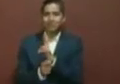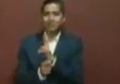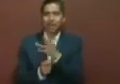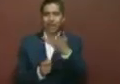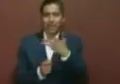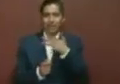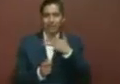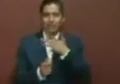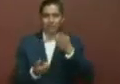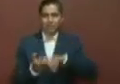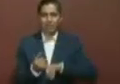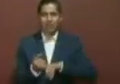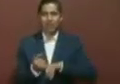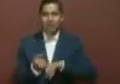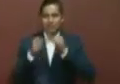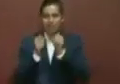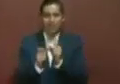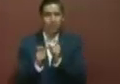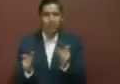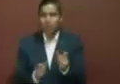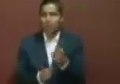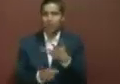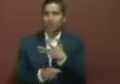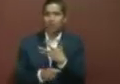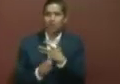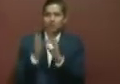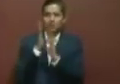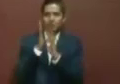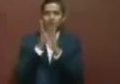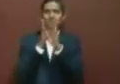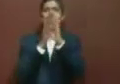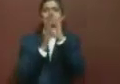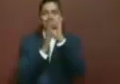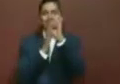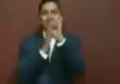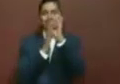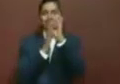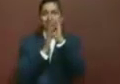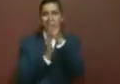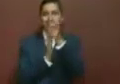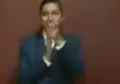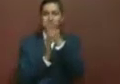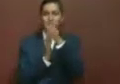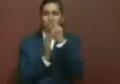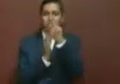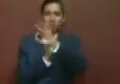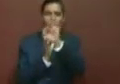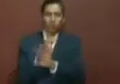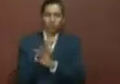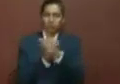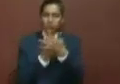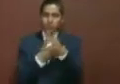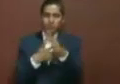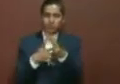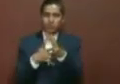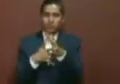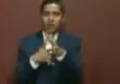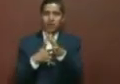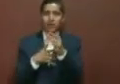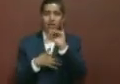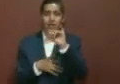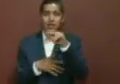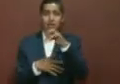hay inseguridad es alto. Llevamos cercano al 80%. Eso lo publica el